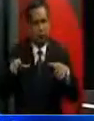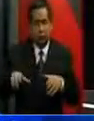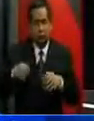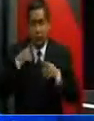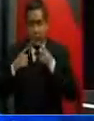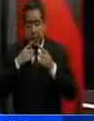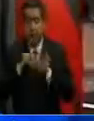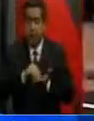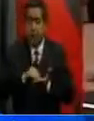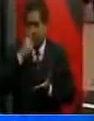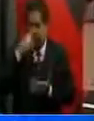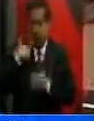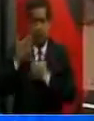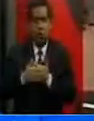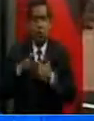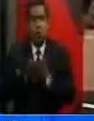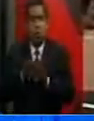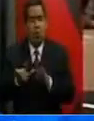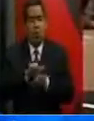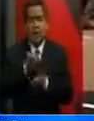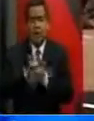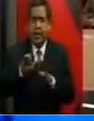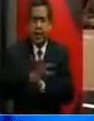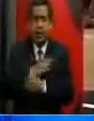constitucionales y legislación secundaria en materia educativa.